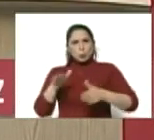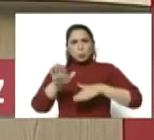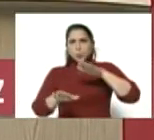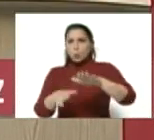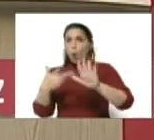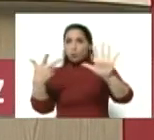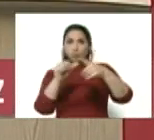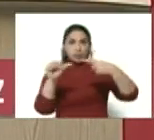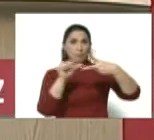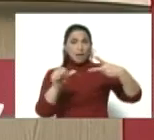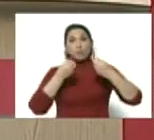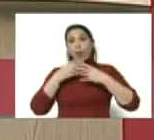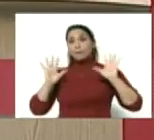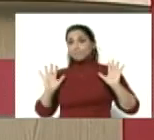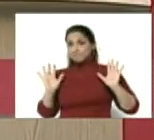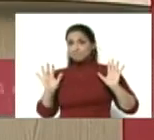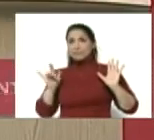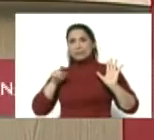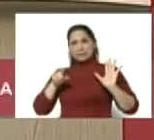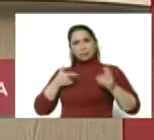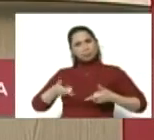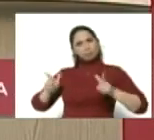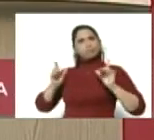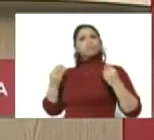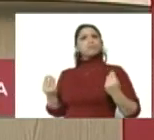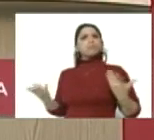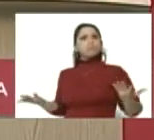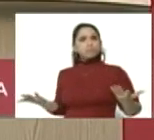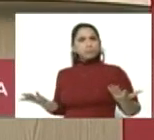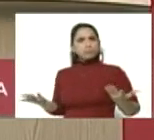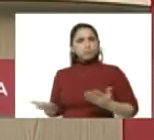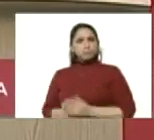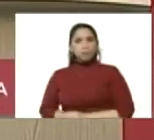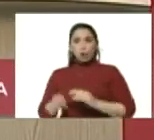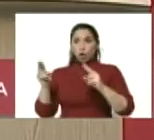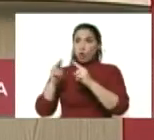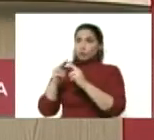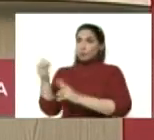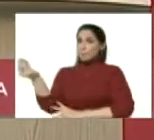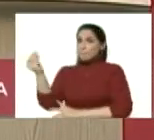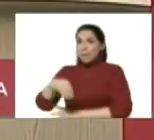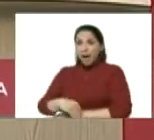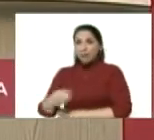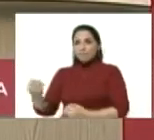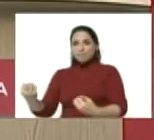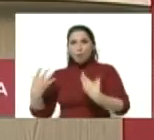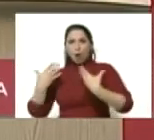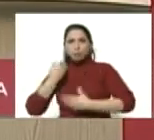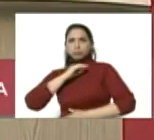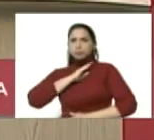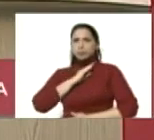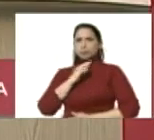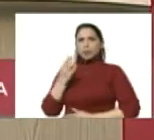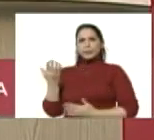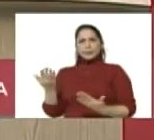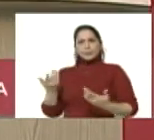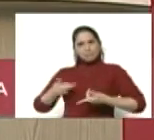8 semanas, bueno, que nos ha permitido conocer más del virus, nos ha